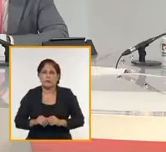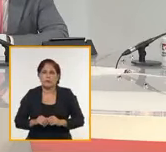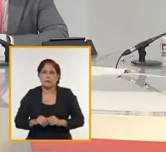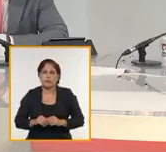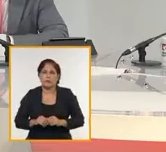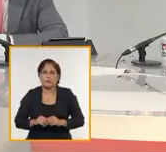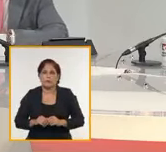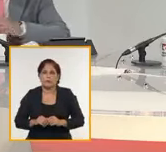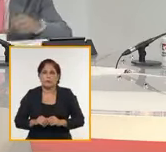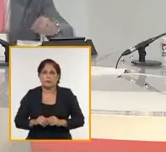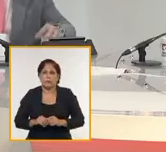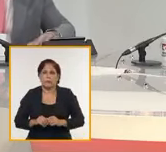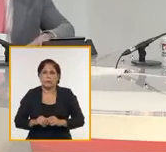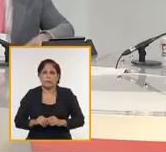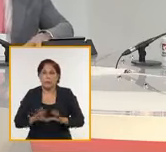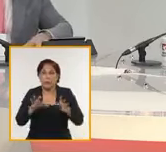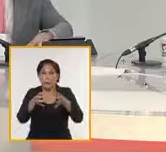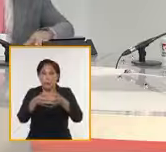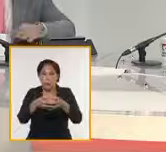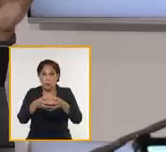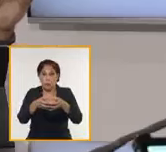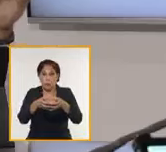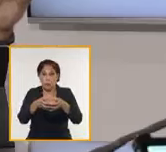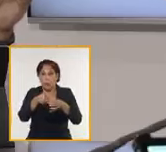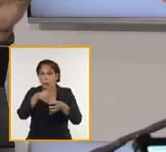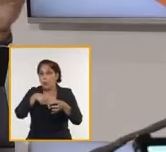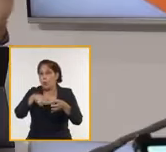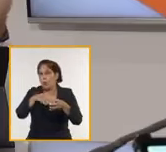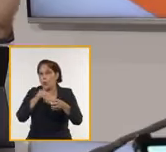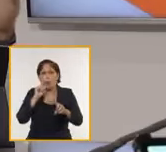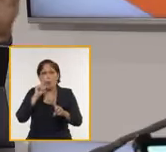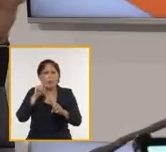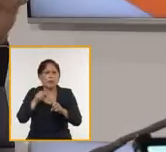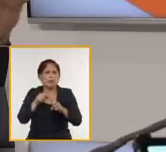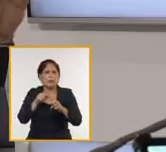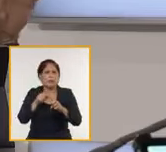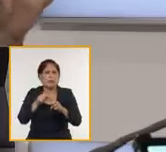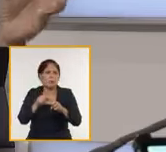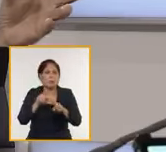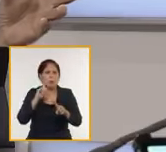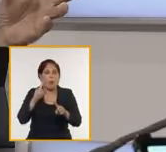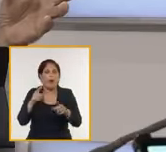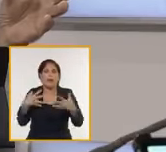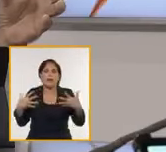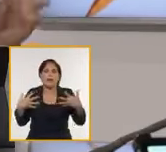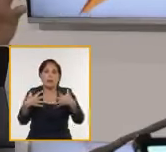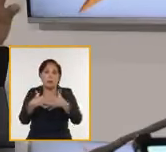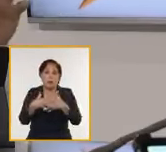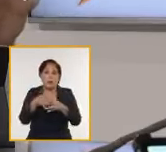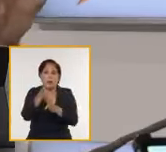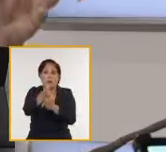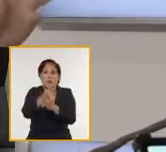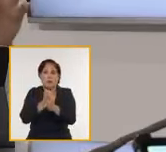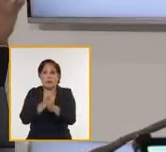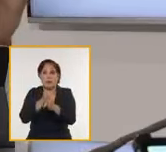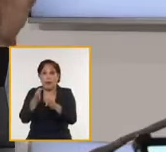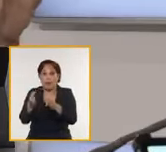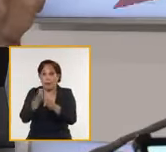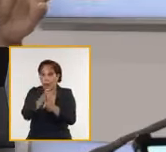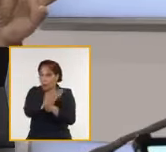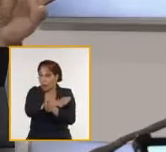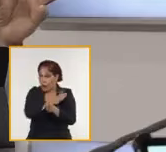Si bien el grupo de los 5, su misión fundamental era la cuestión de seguridad, es decir,